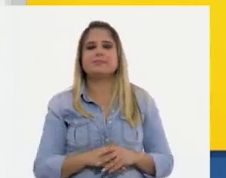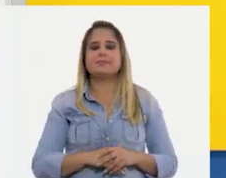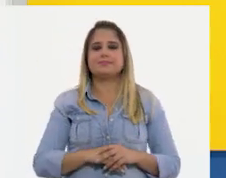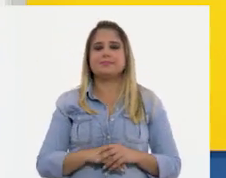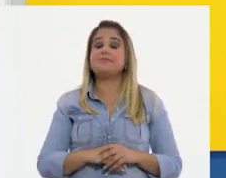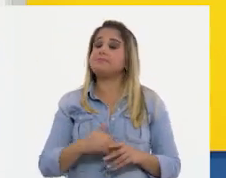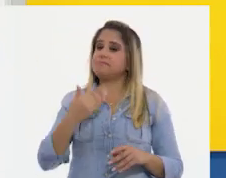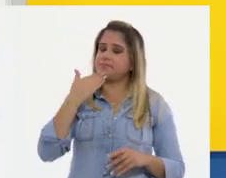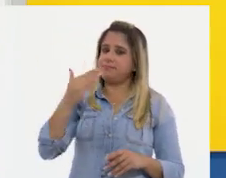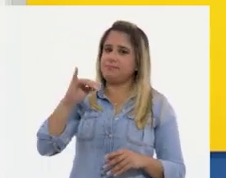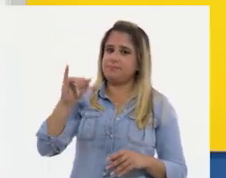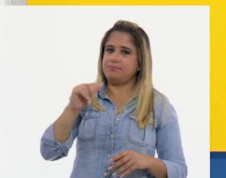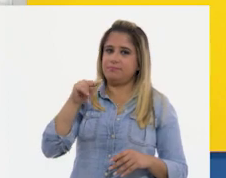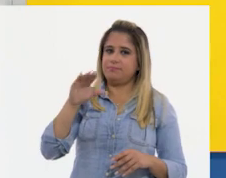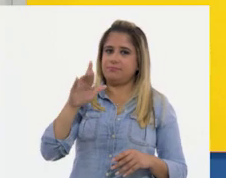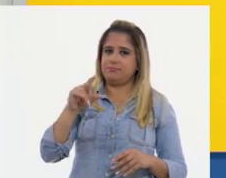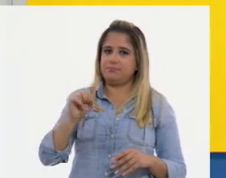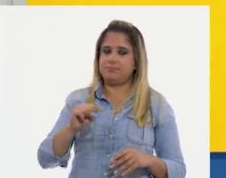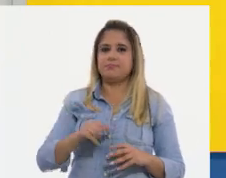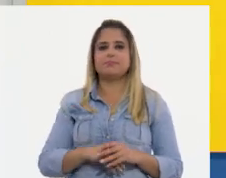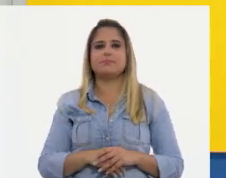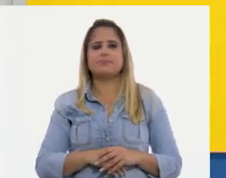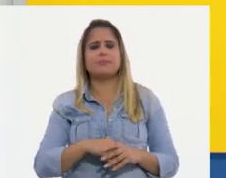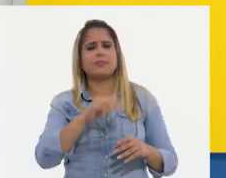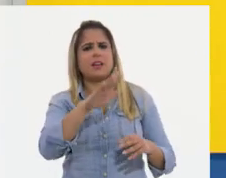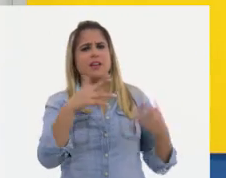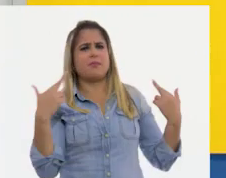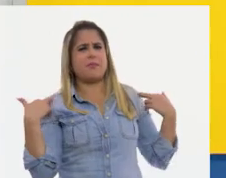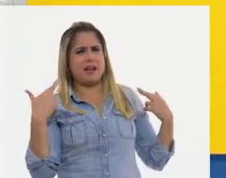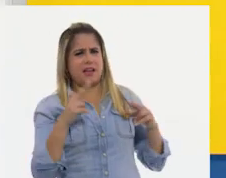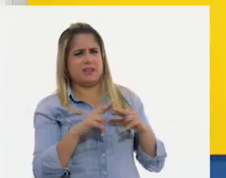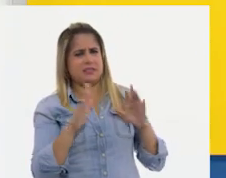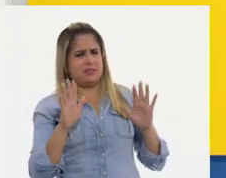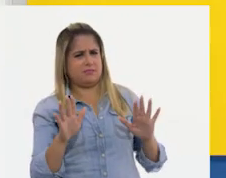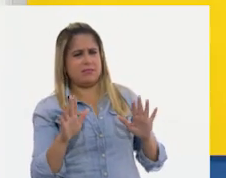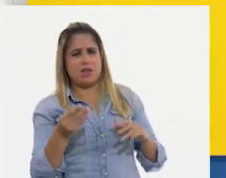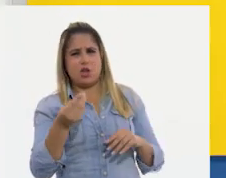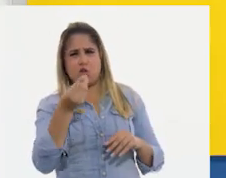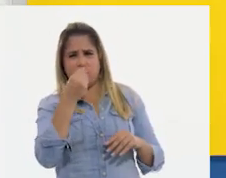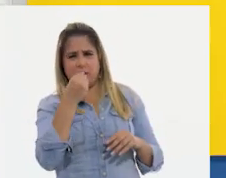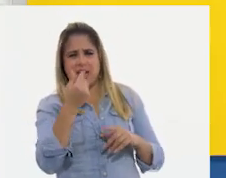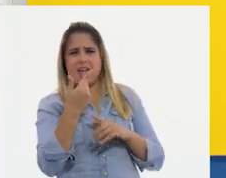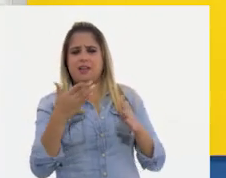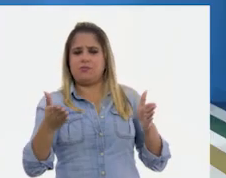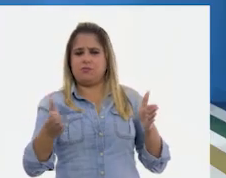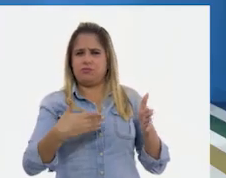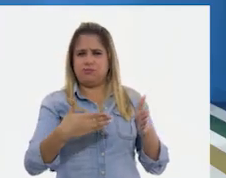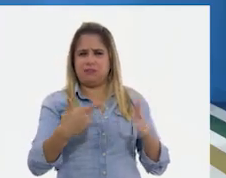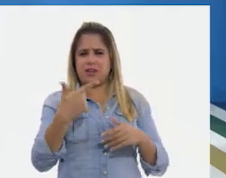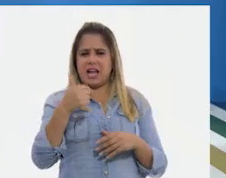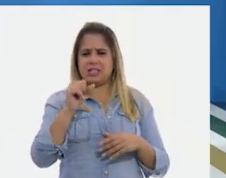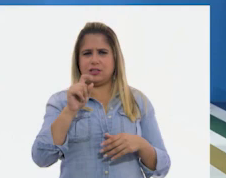Muy bien, Juan Carlos. Maestra, entonces, bueno, la comida o la gastronomía, ahorita que lo estoy notando, ¿es parte